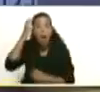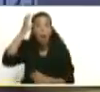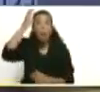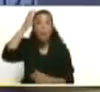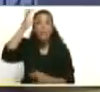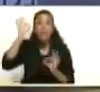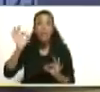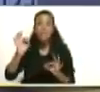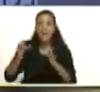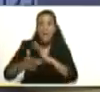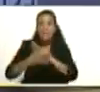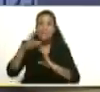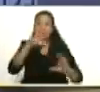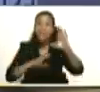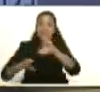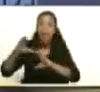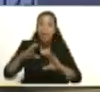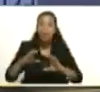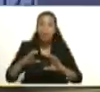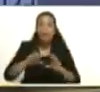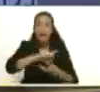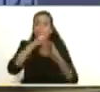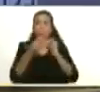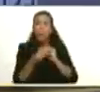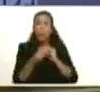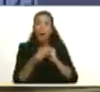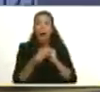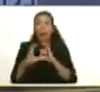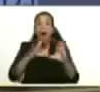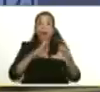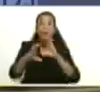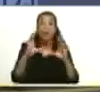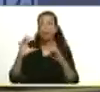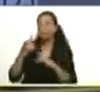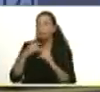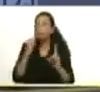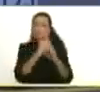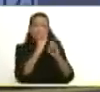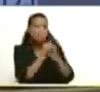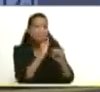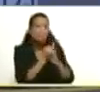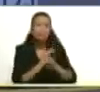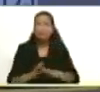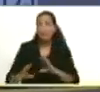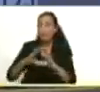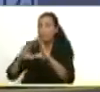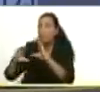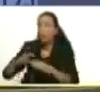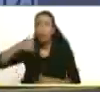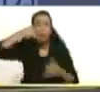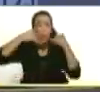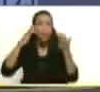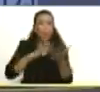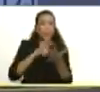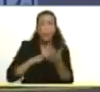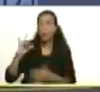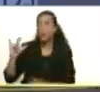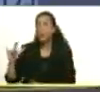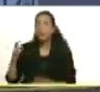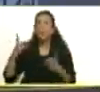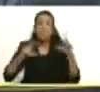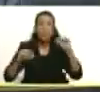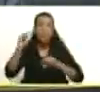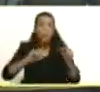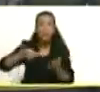y la tecnología, aplicado a las telecomunicaciones, aplicado a las redes sociales